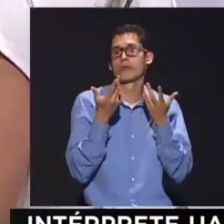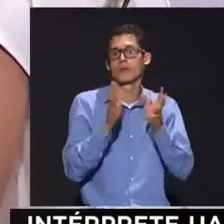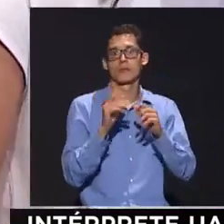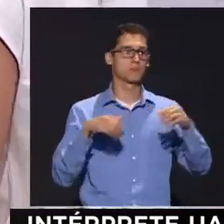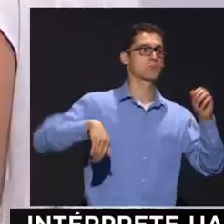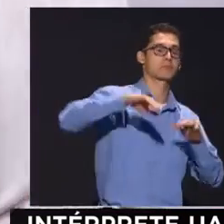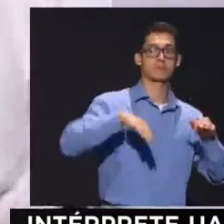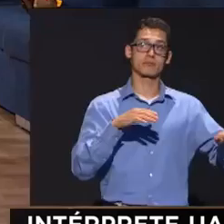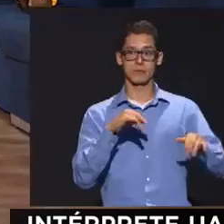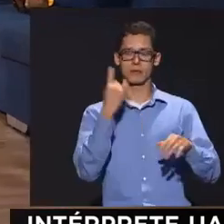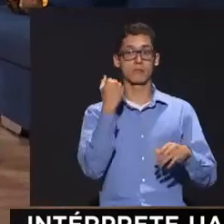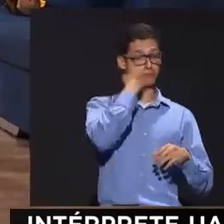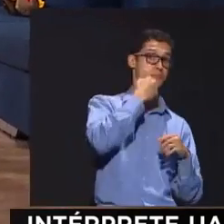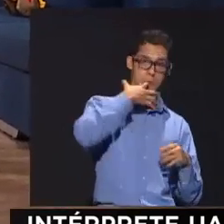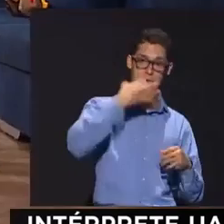a